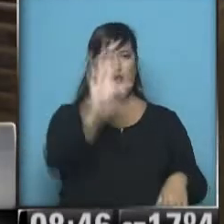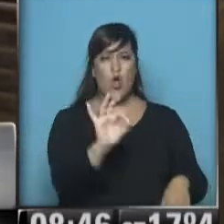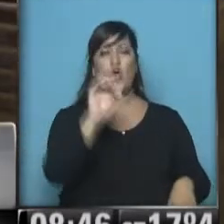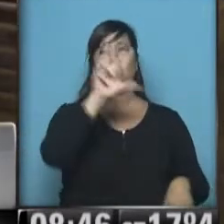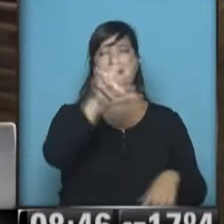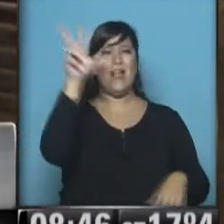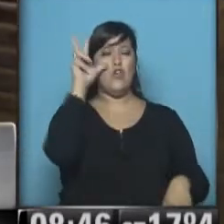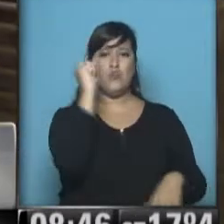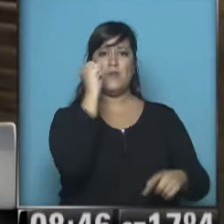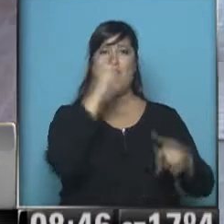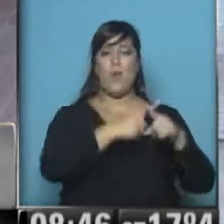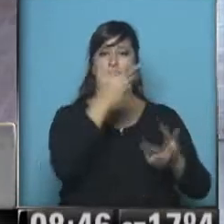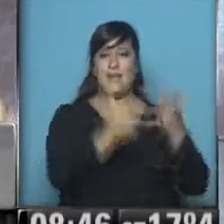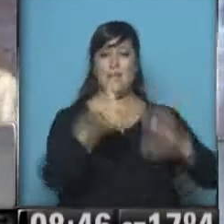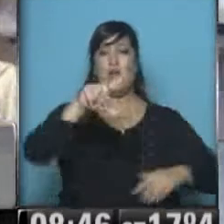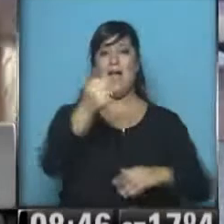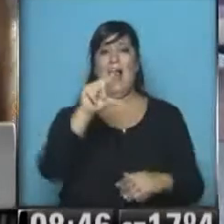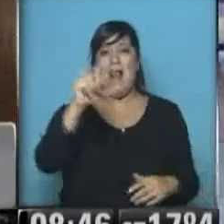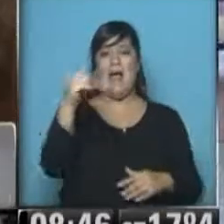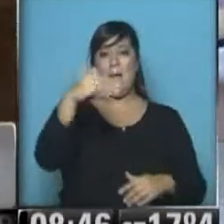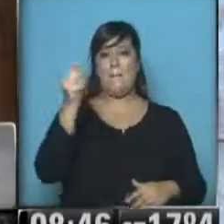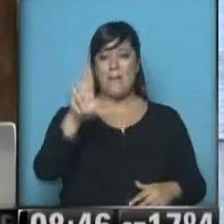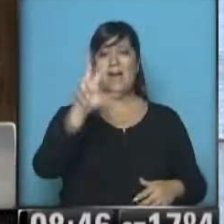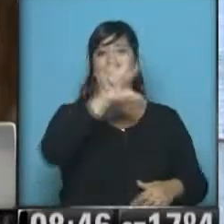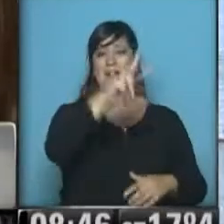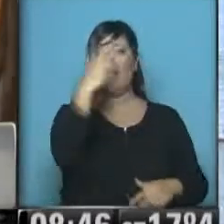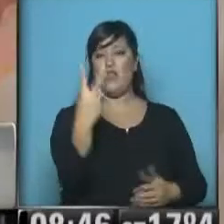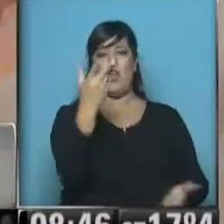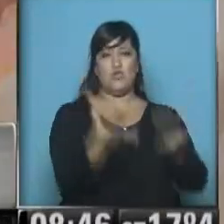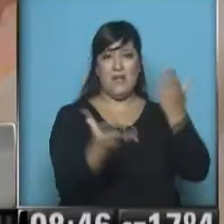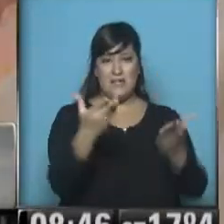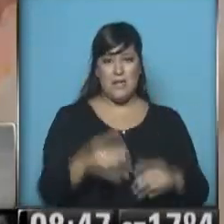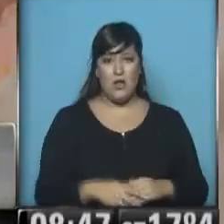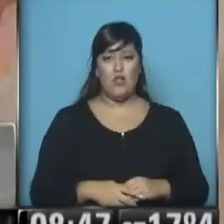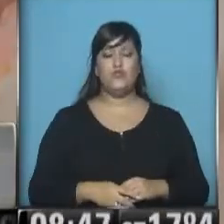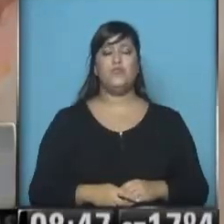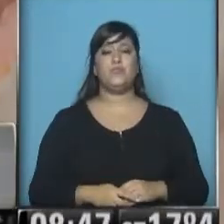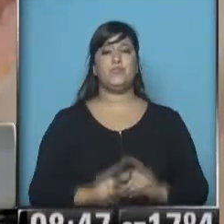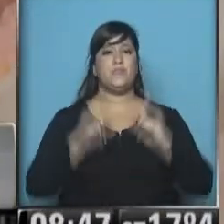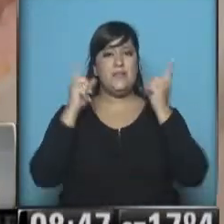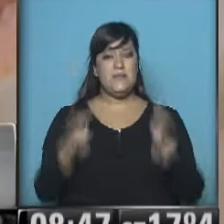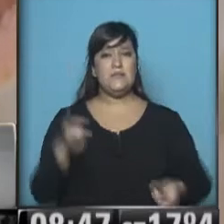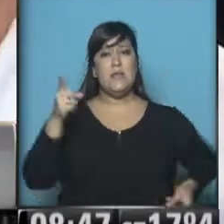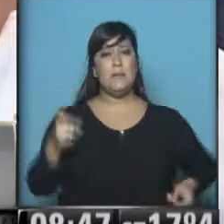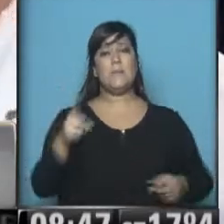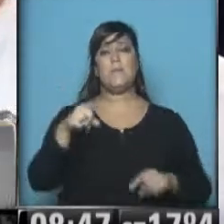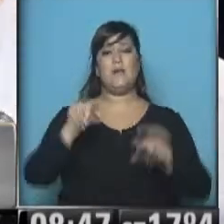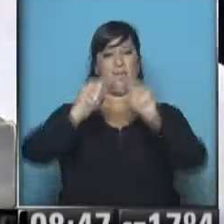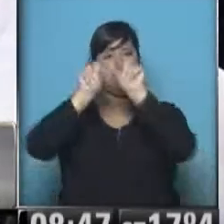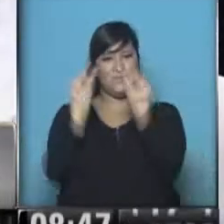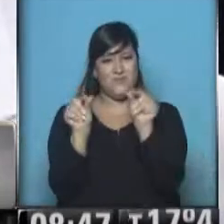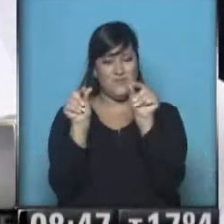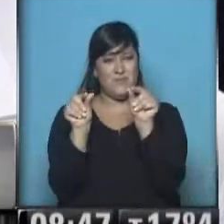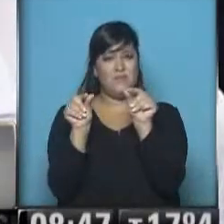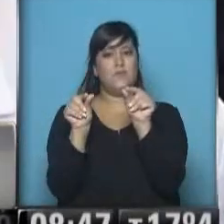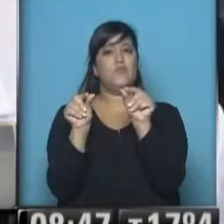kilo. Calamar entero sale 32 el kilo, 2,60 kilos. Y después tenés el tubo de calamar que sale muchísimo